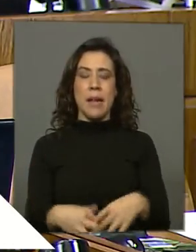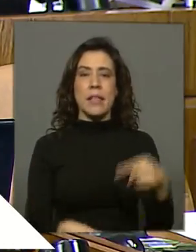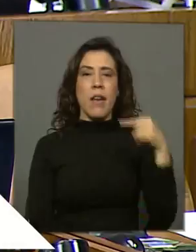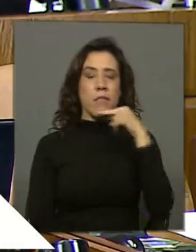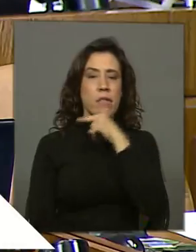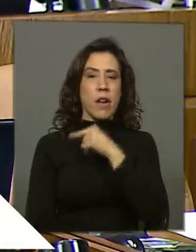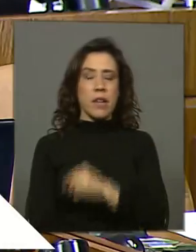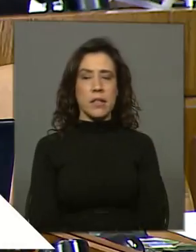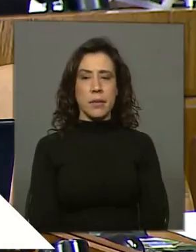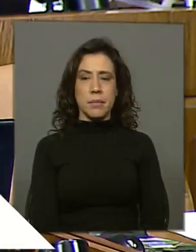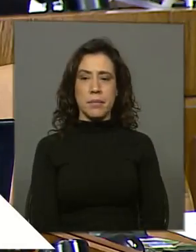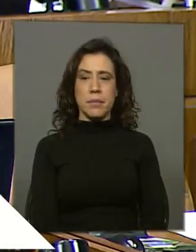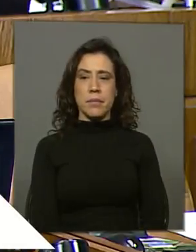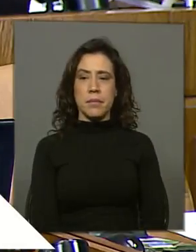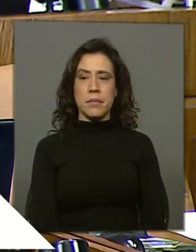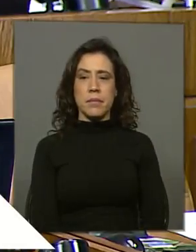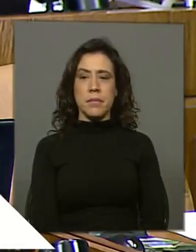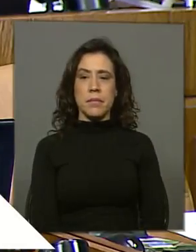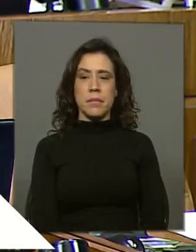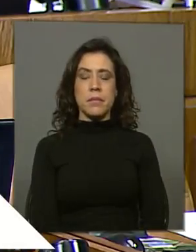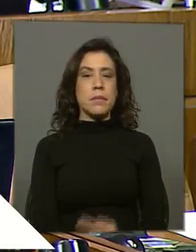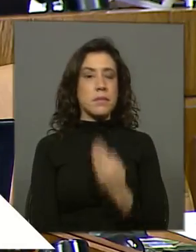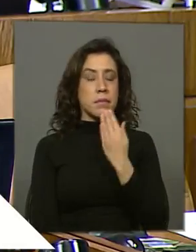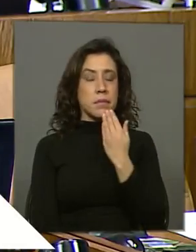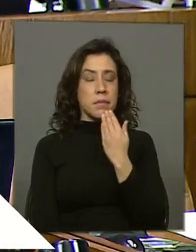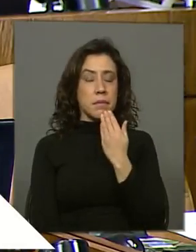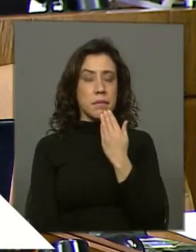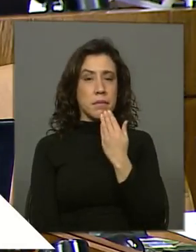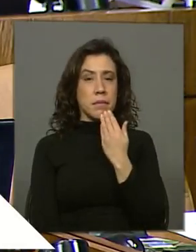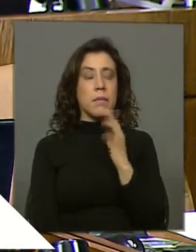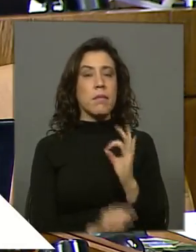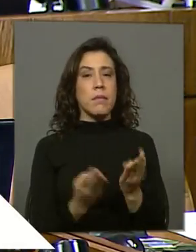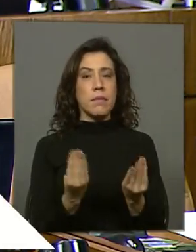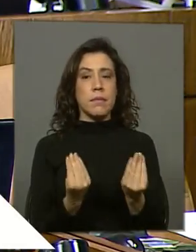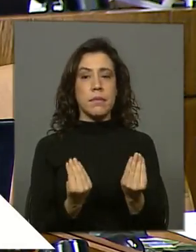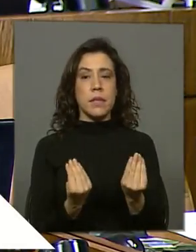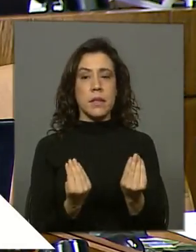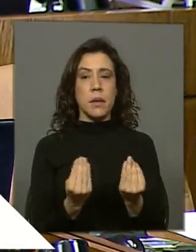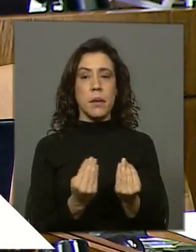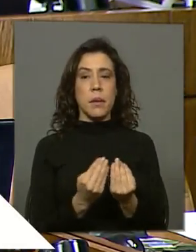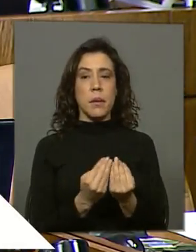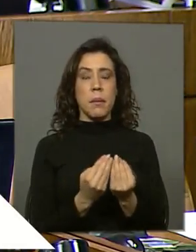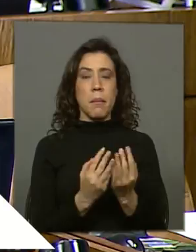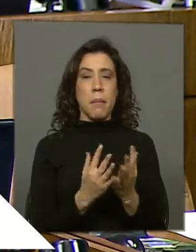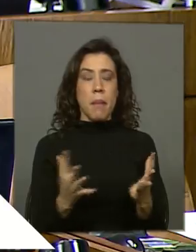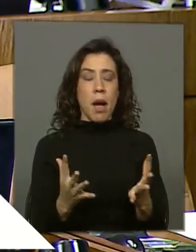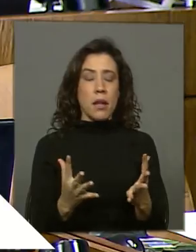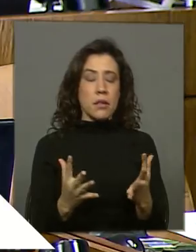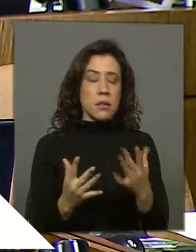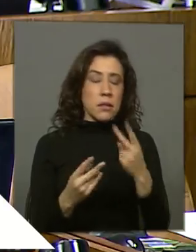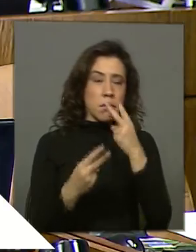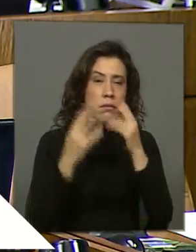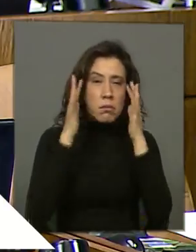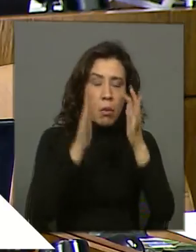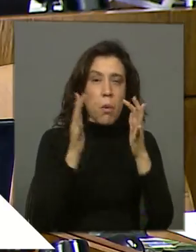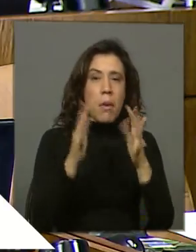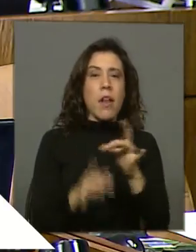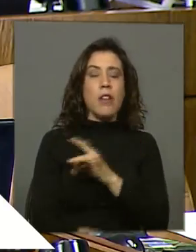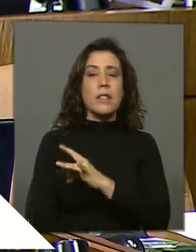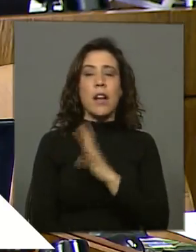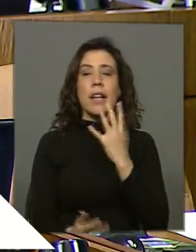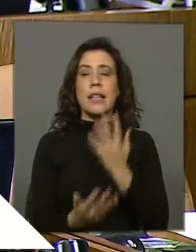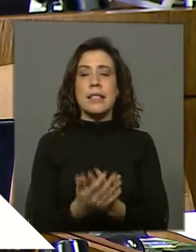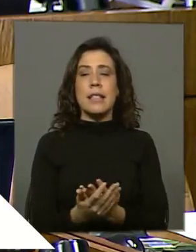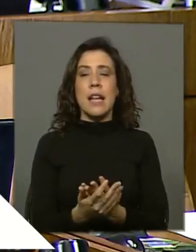fachada de papel donde también hubiese sido necesario mayor proactividad respecto de los chilenos que también se encontraban